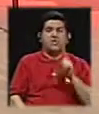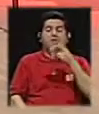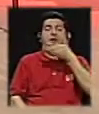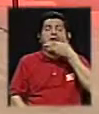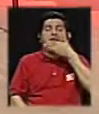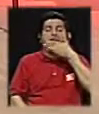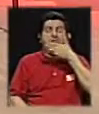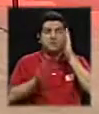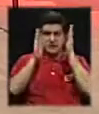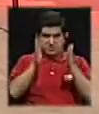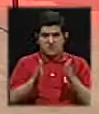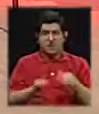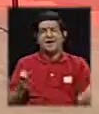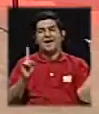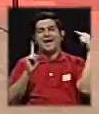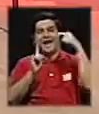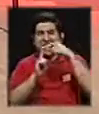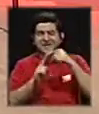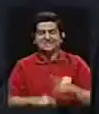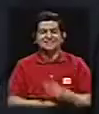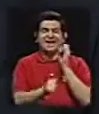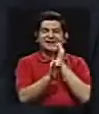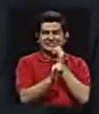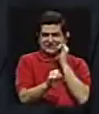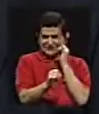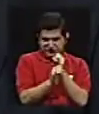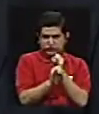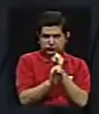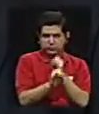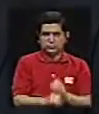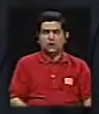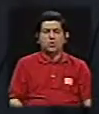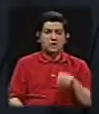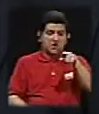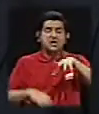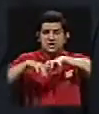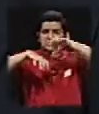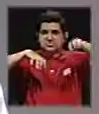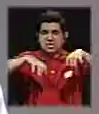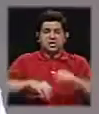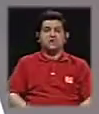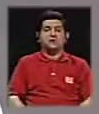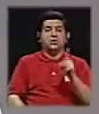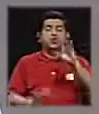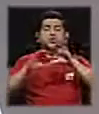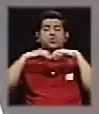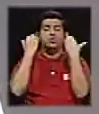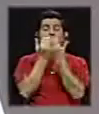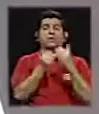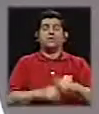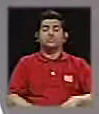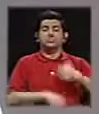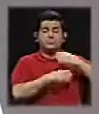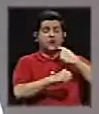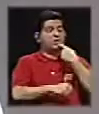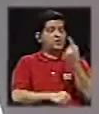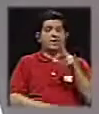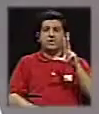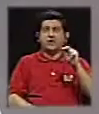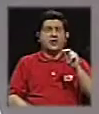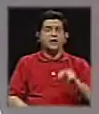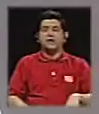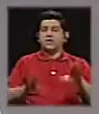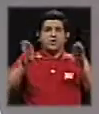indígena, hasta las instituciones del cantón y a un consejo municipal declarando no